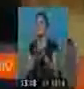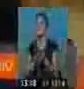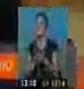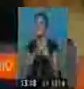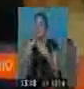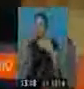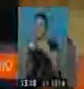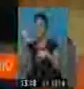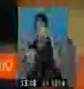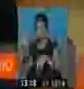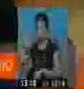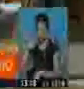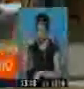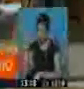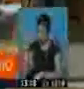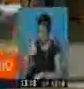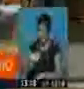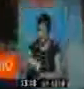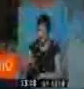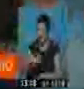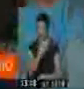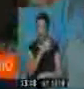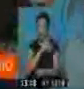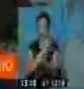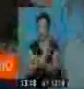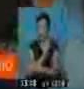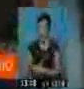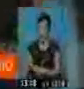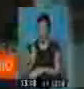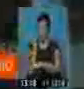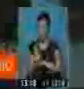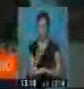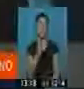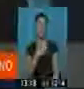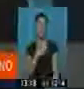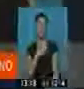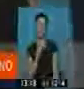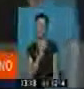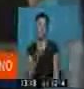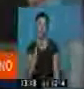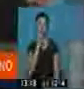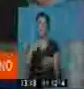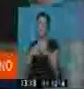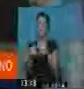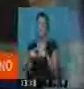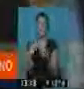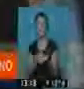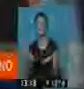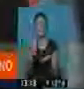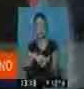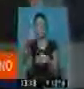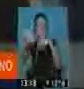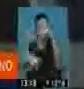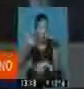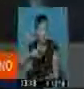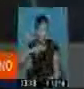en España. ¿Vos pensás que se va a conformar gobierno? Yo creo que sería muy irresponsable de parte de los partidos políticos ir a una tercera elección. ¿Por